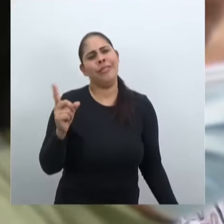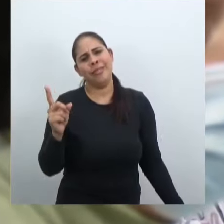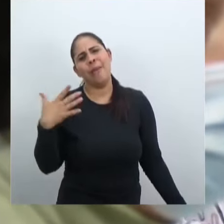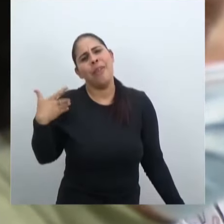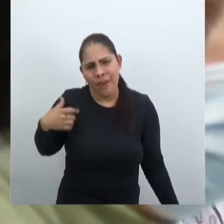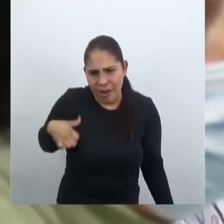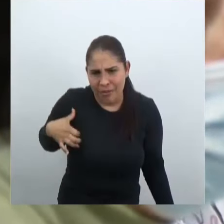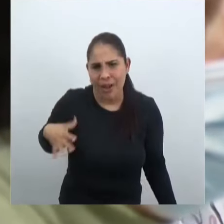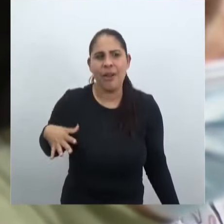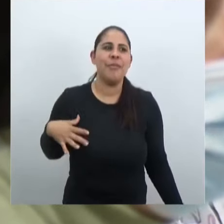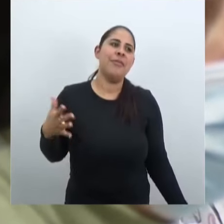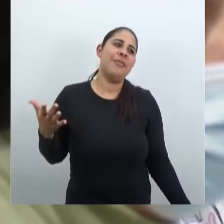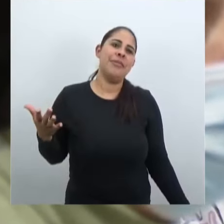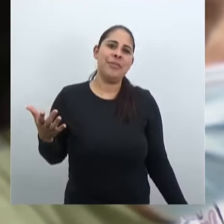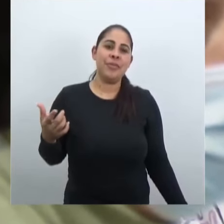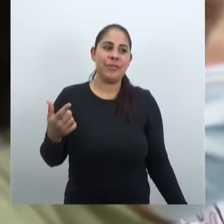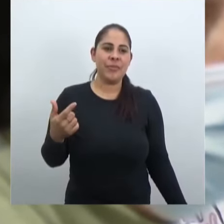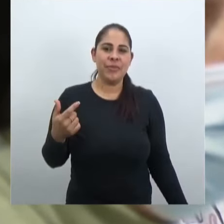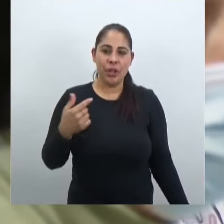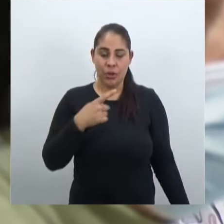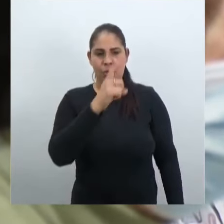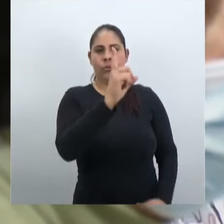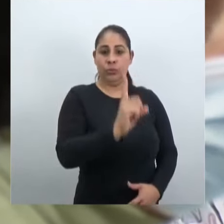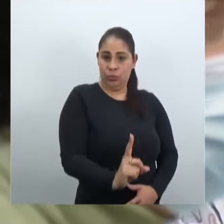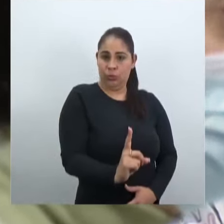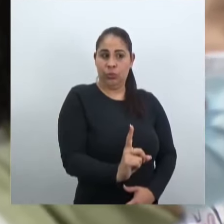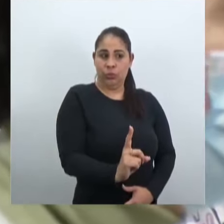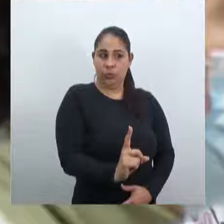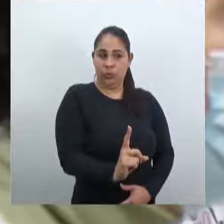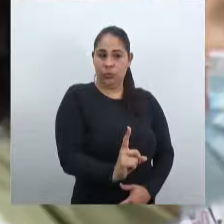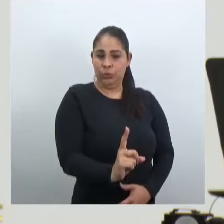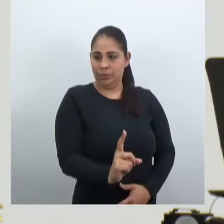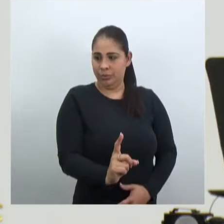No. Yo quiero que te pongas en la barra de Pasión por Cristo, diga...